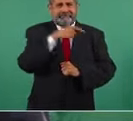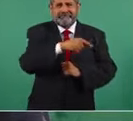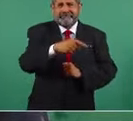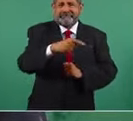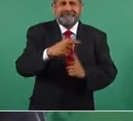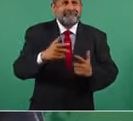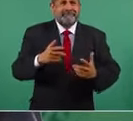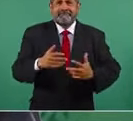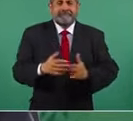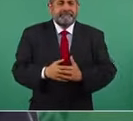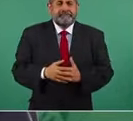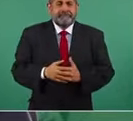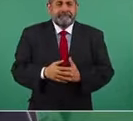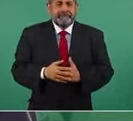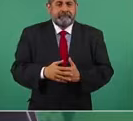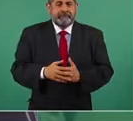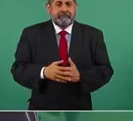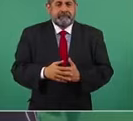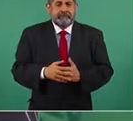muy